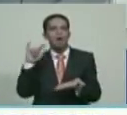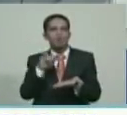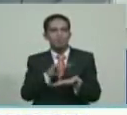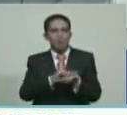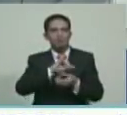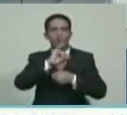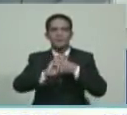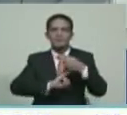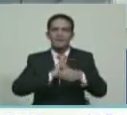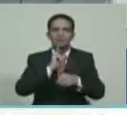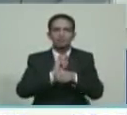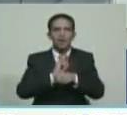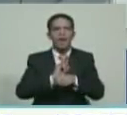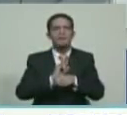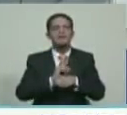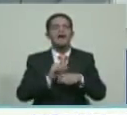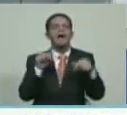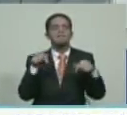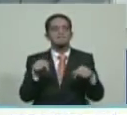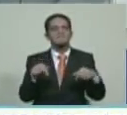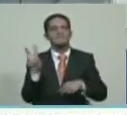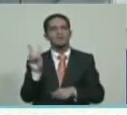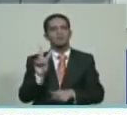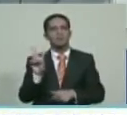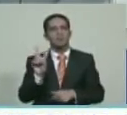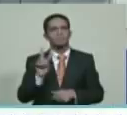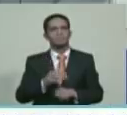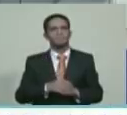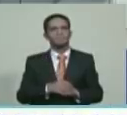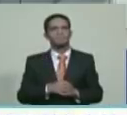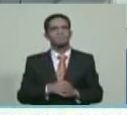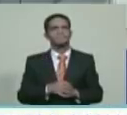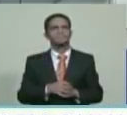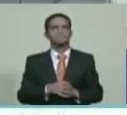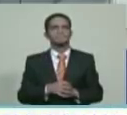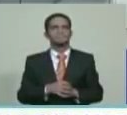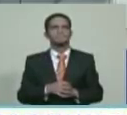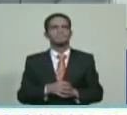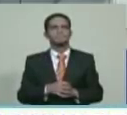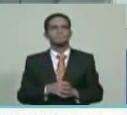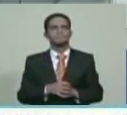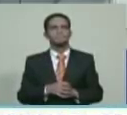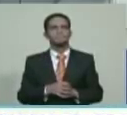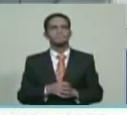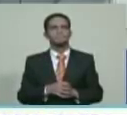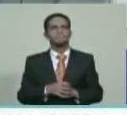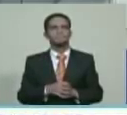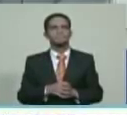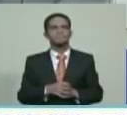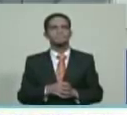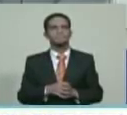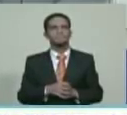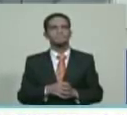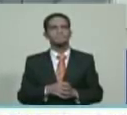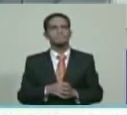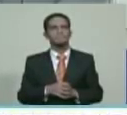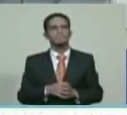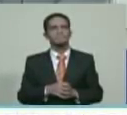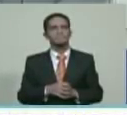internacionales de venezuela como ustedes verán está gran